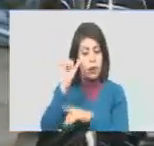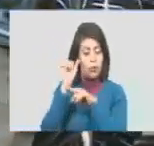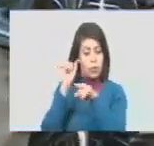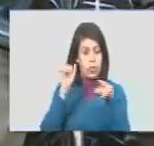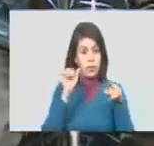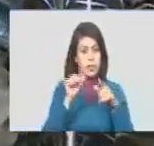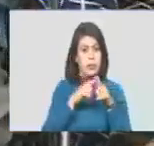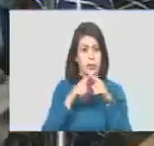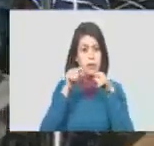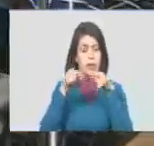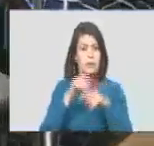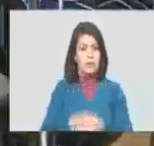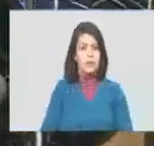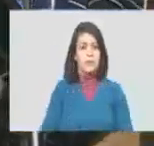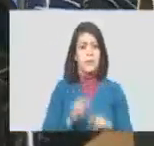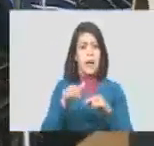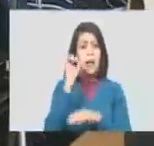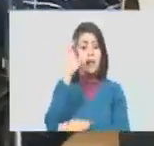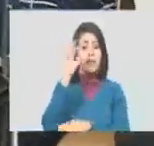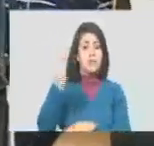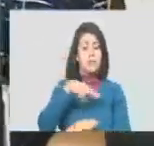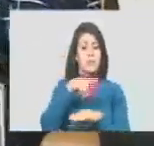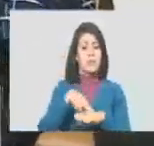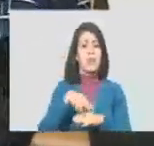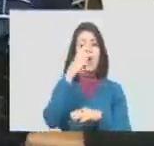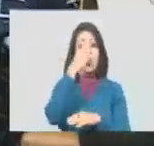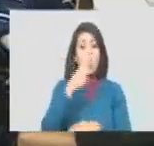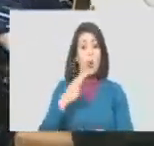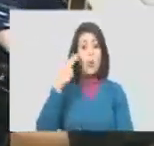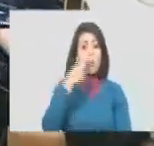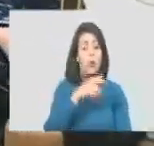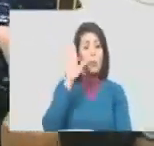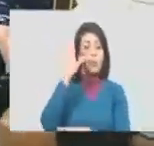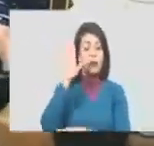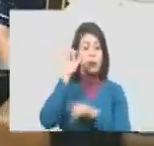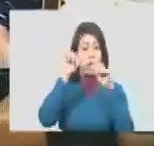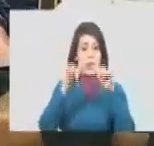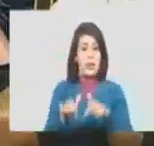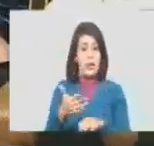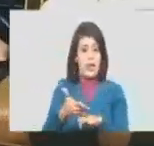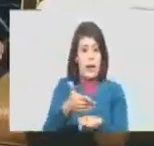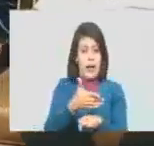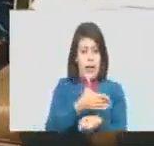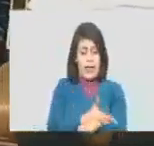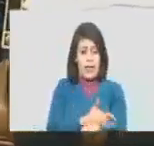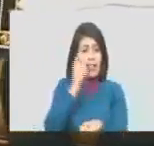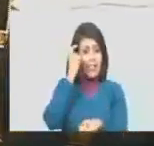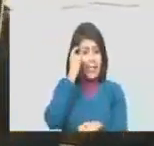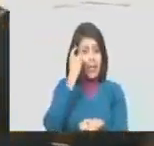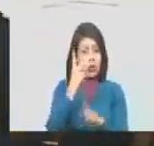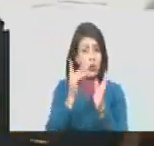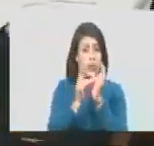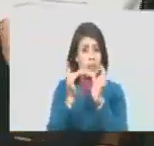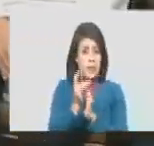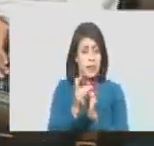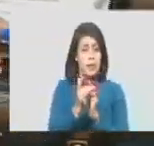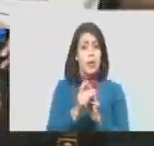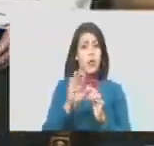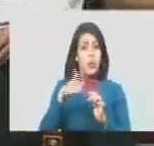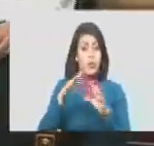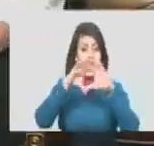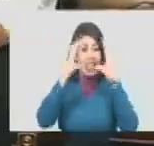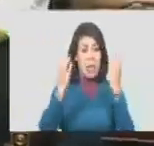espectro autista, esta Asamblea Nacional se comprometió a que antes del día 2 de abril, cuando